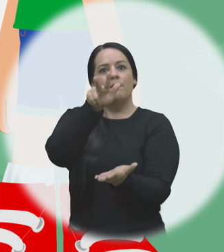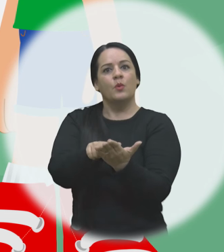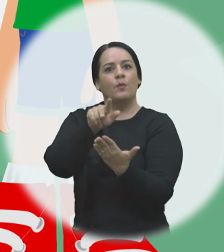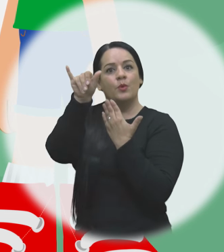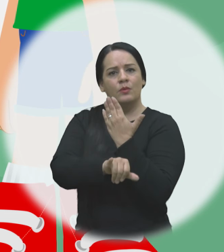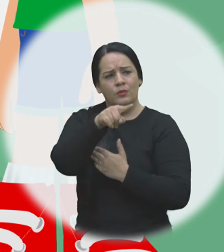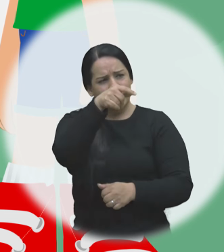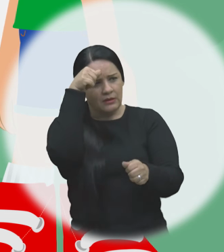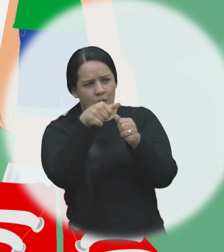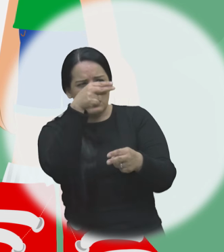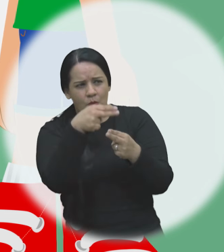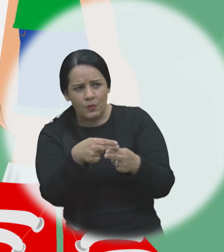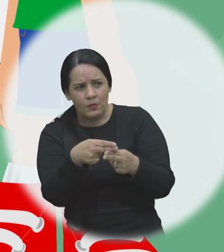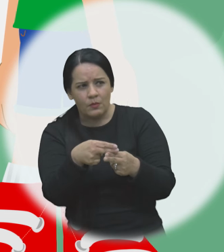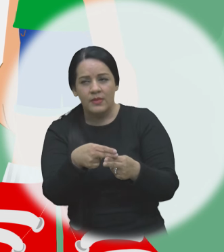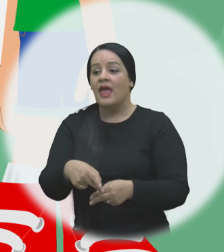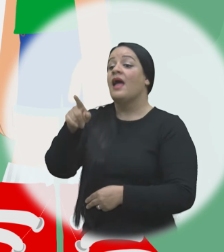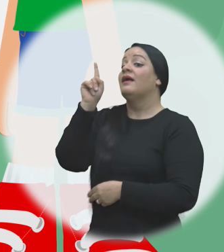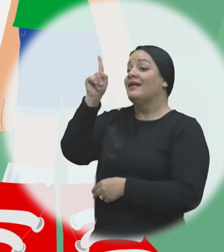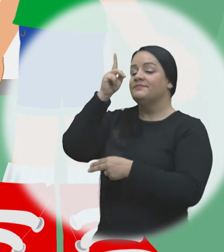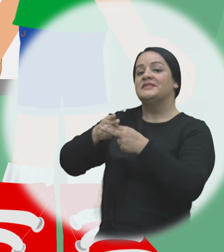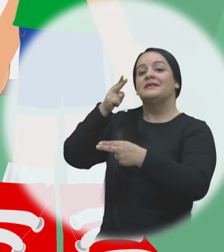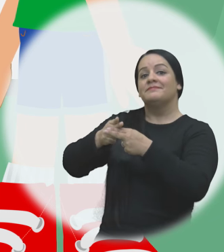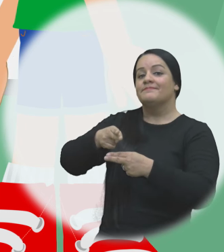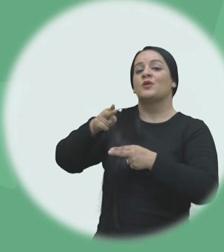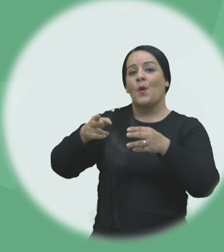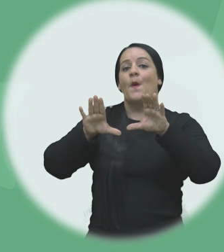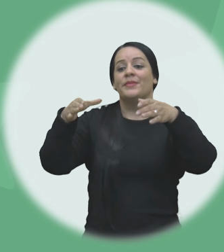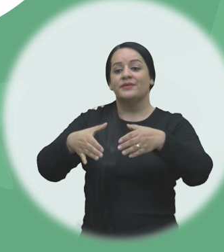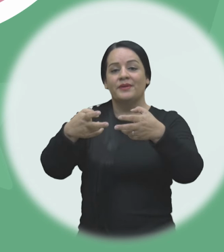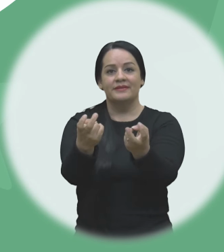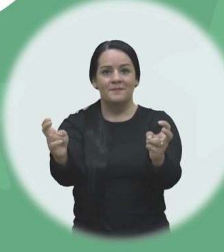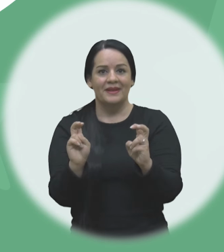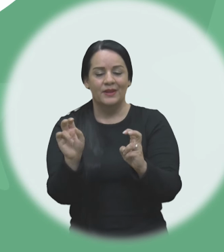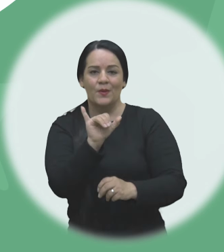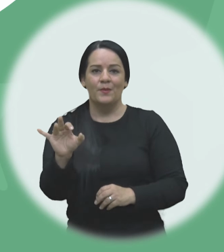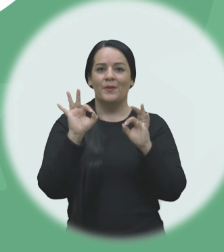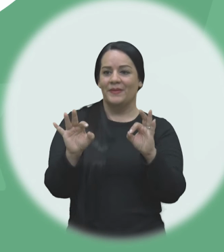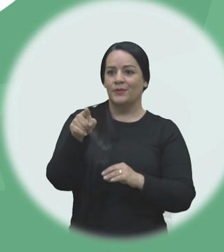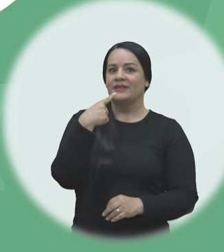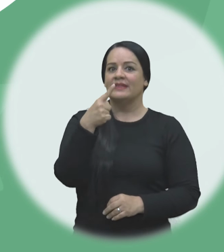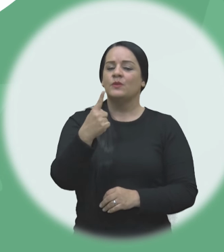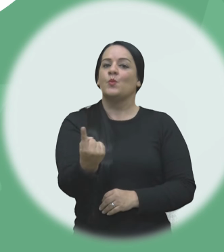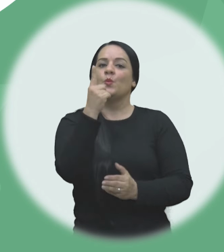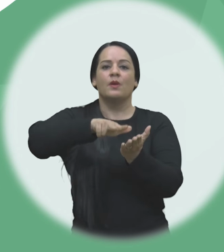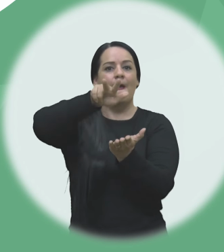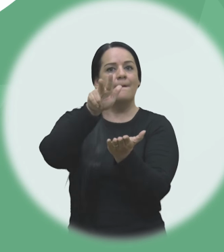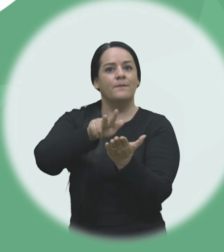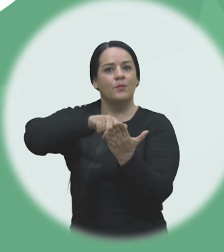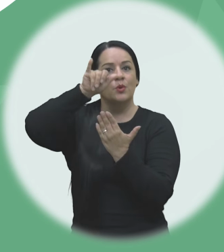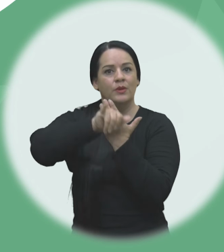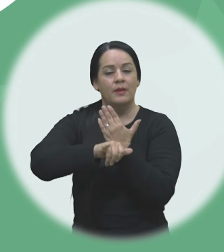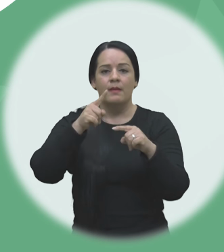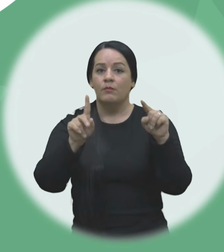aprueban proyectos. ¿Recordás cómo se llamaban? Se llaman comisiones plenas. Y como bien decís, son las únicas que